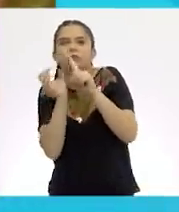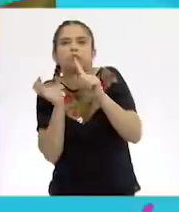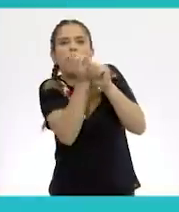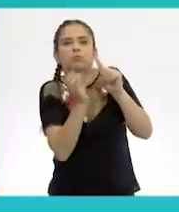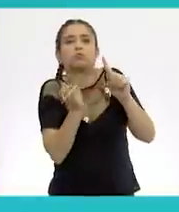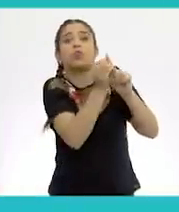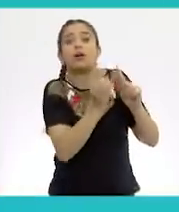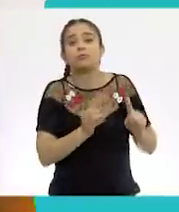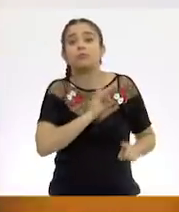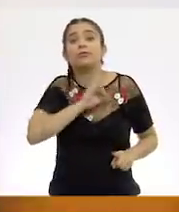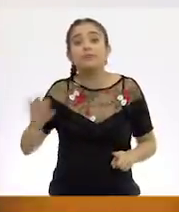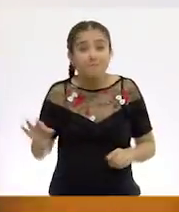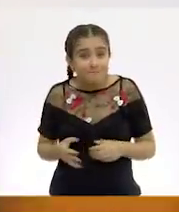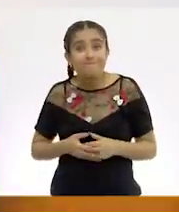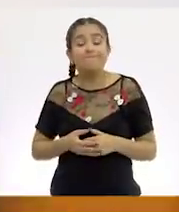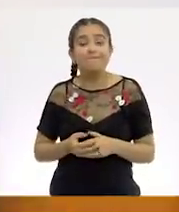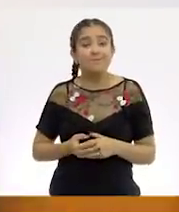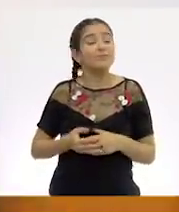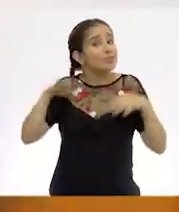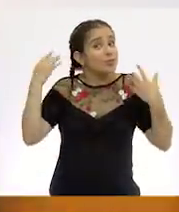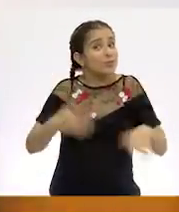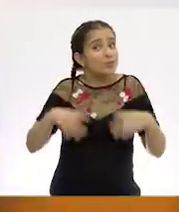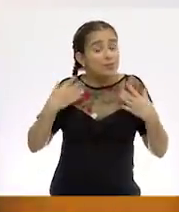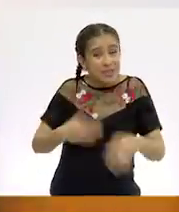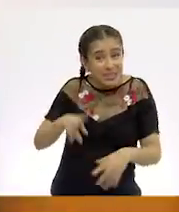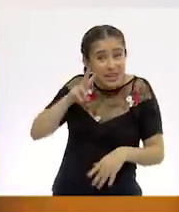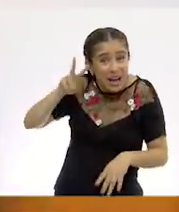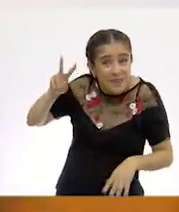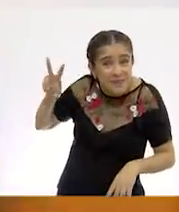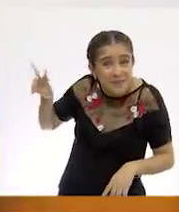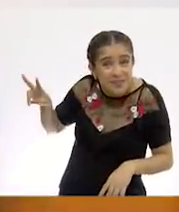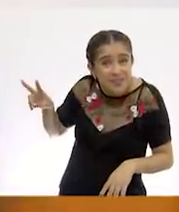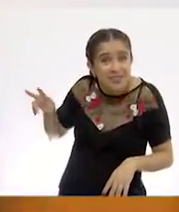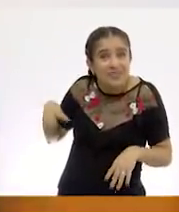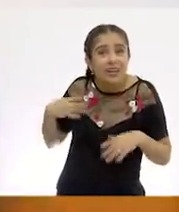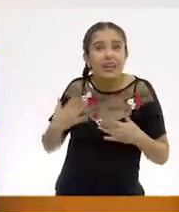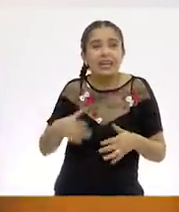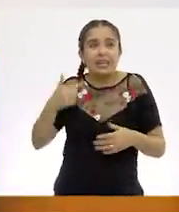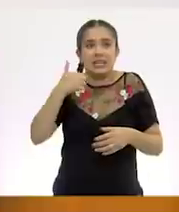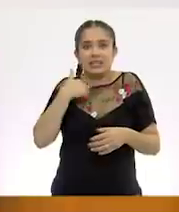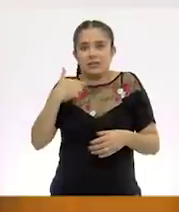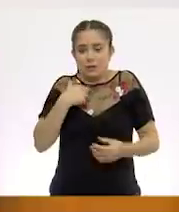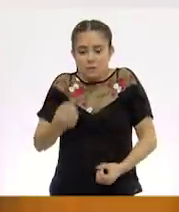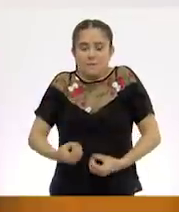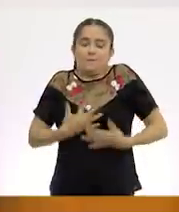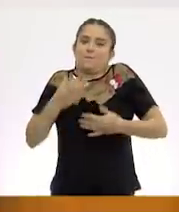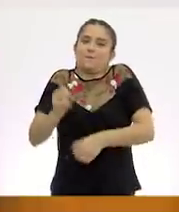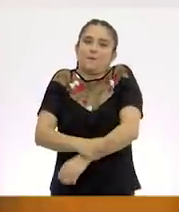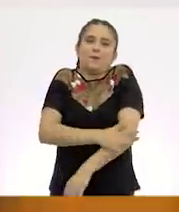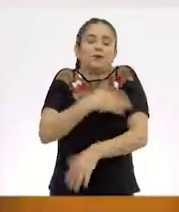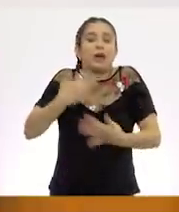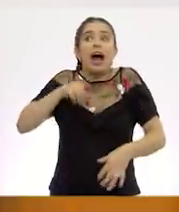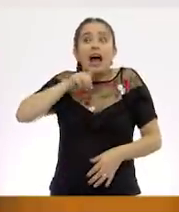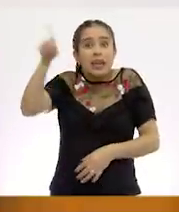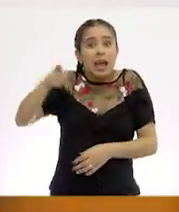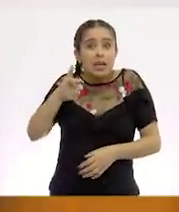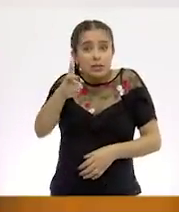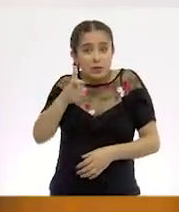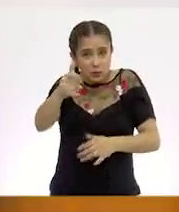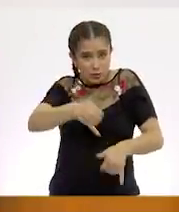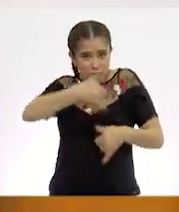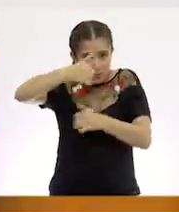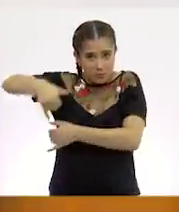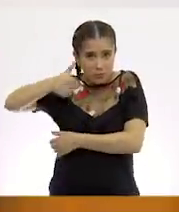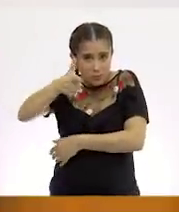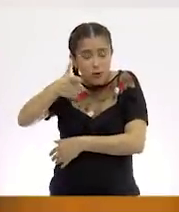trampas. ¿Qué les pareció, niñas y niños? Solo de acordarme me volví a emocionar porque en Xochimilco hay muchas plantas, hay